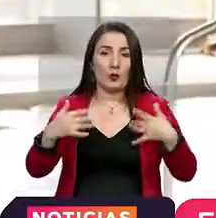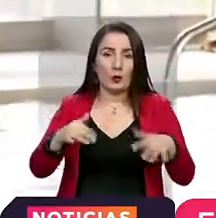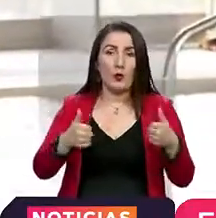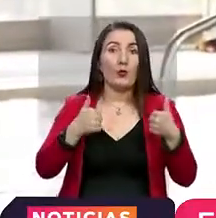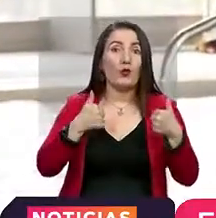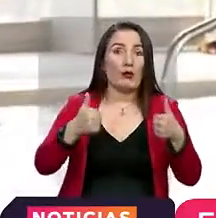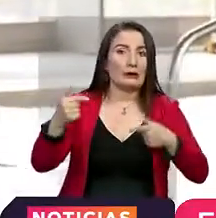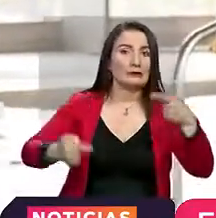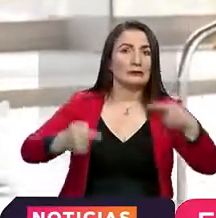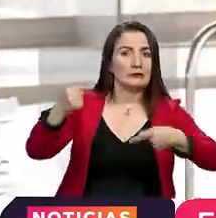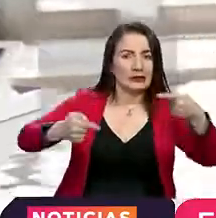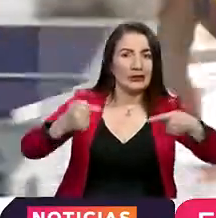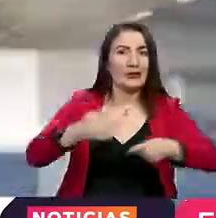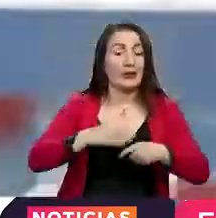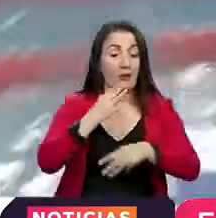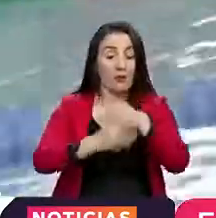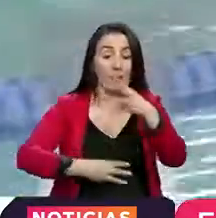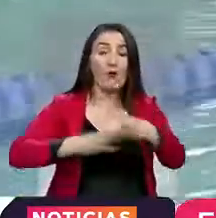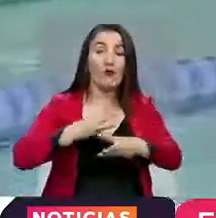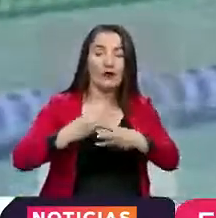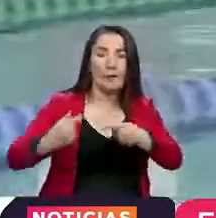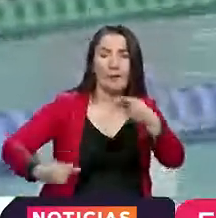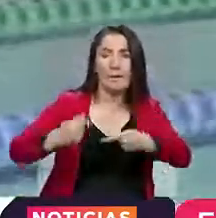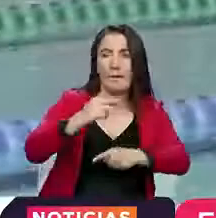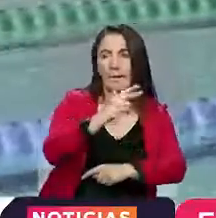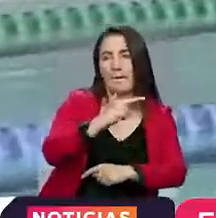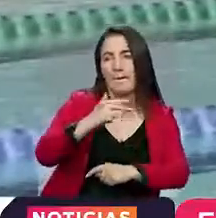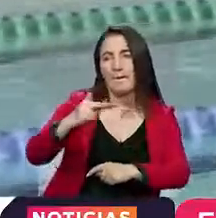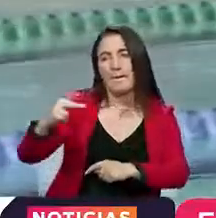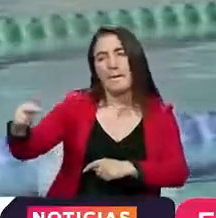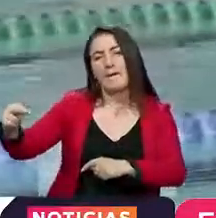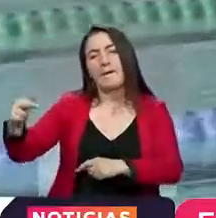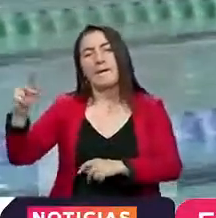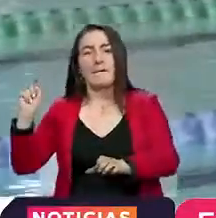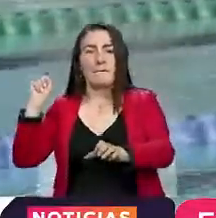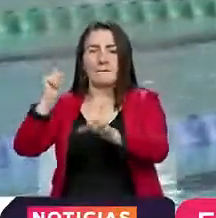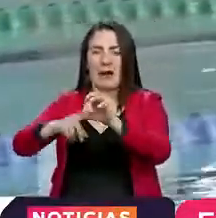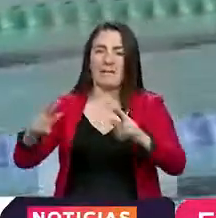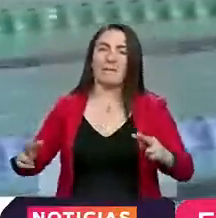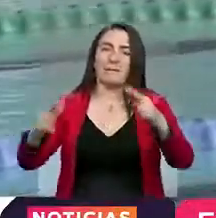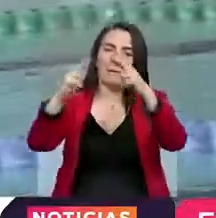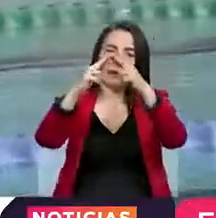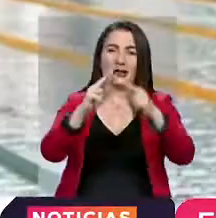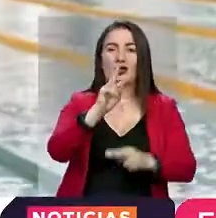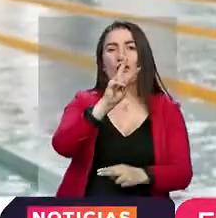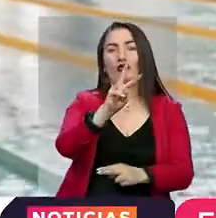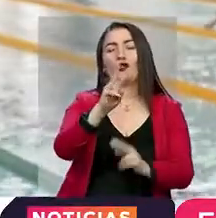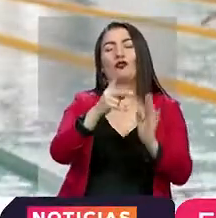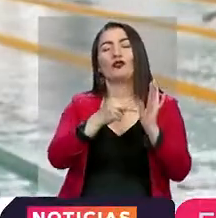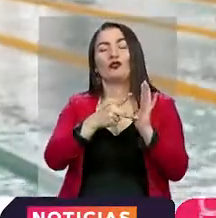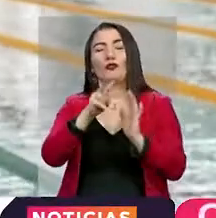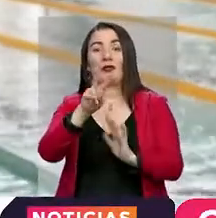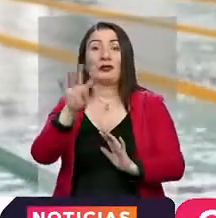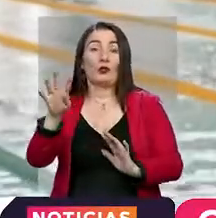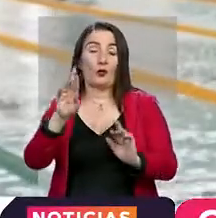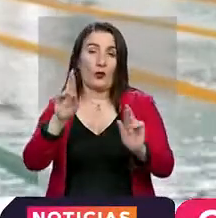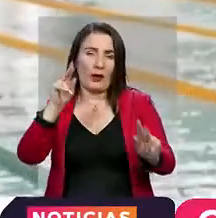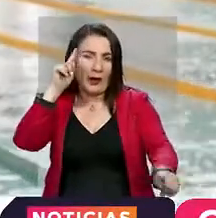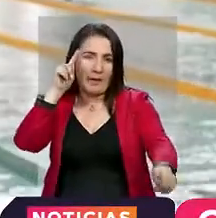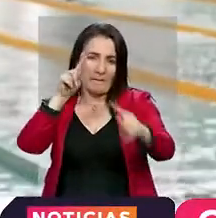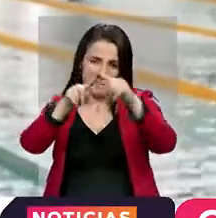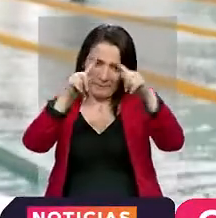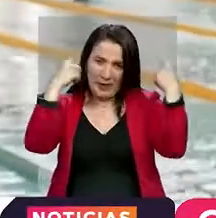buenos. Para Pinzón, este mundial será el punto de partida en su búsqueda de un cupo a París 2024. La meta, sin duda